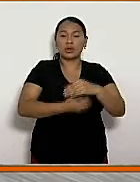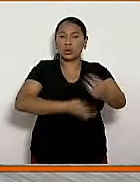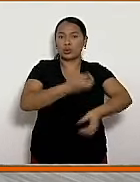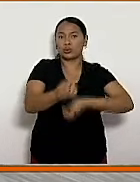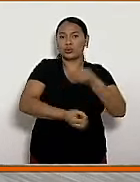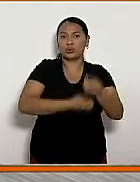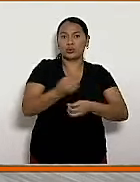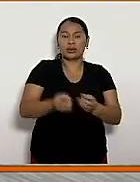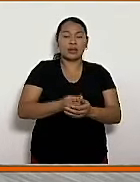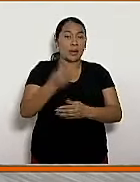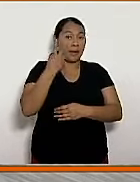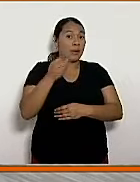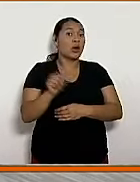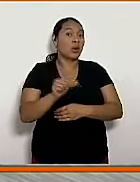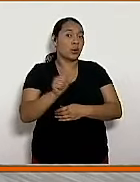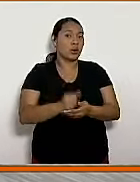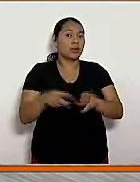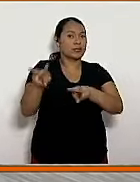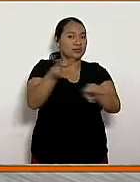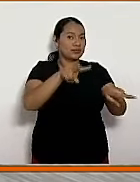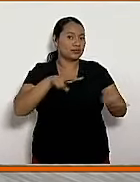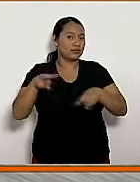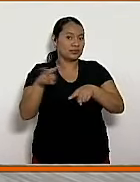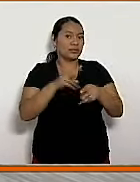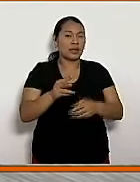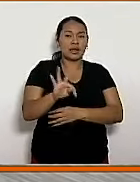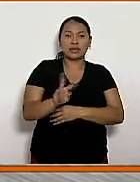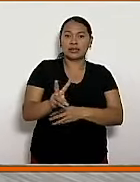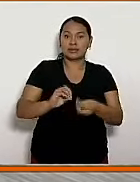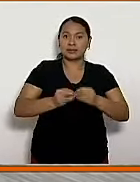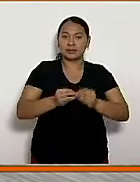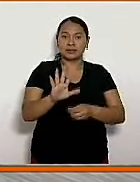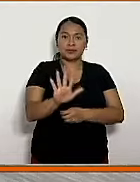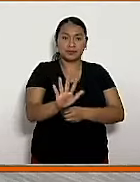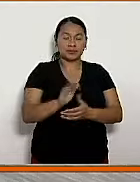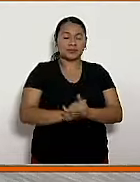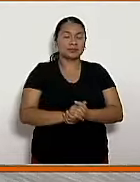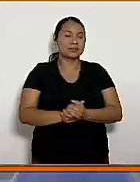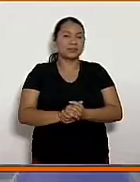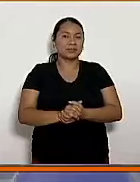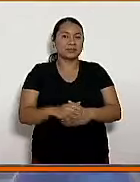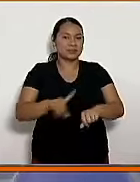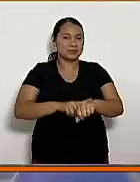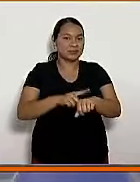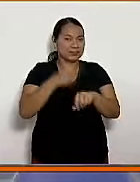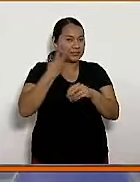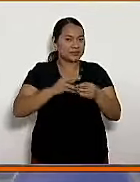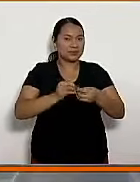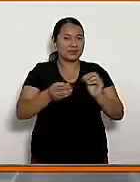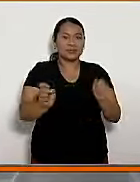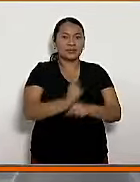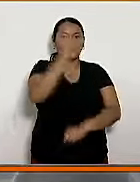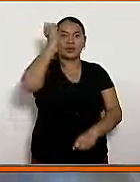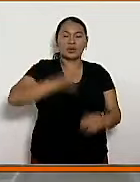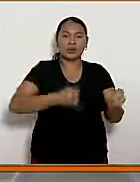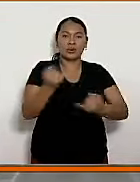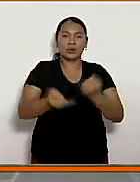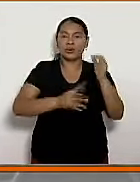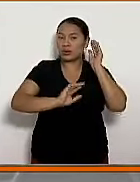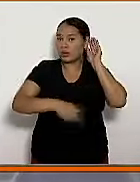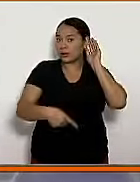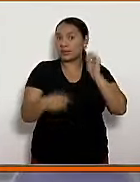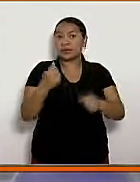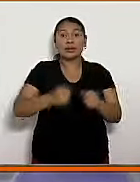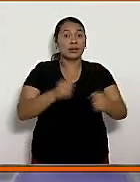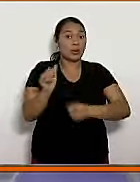sorteo está siendo transmitido en vivo a través de Canal 5. Vamos a conocer los dígitos que forman el número ganador en Juga 3 y el primer